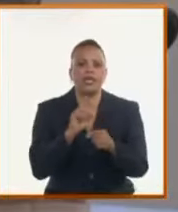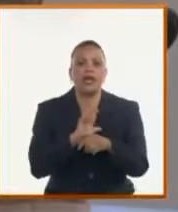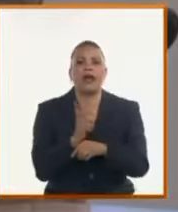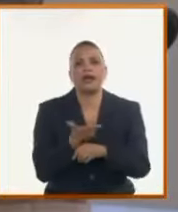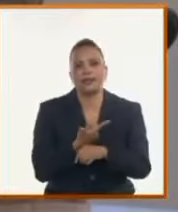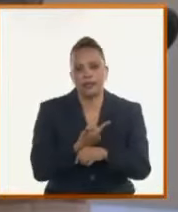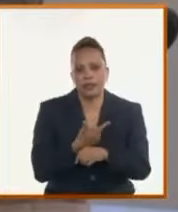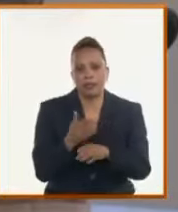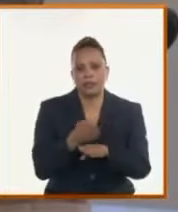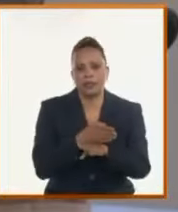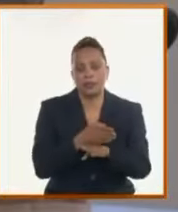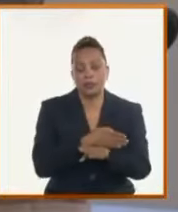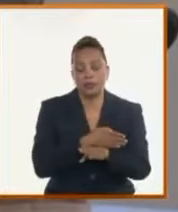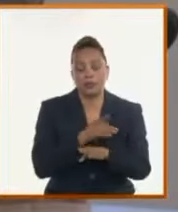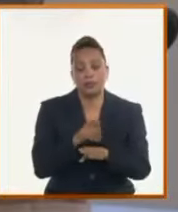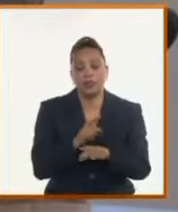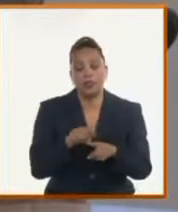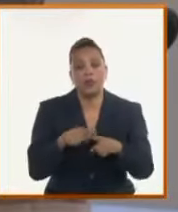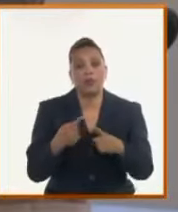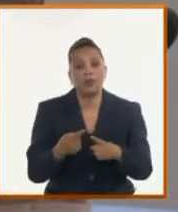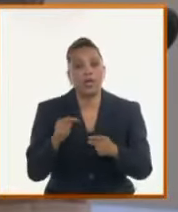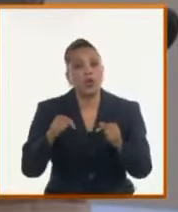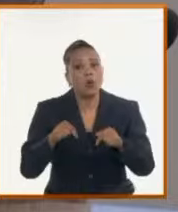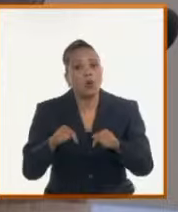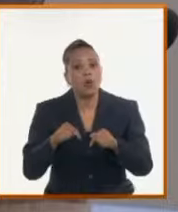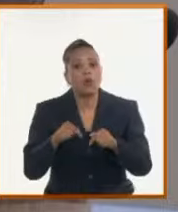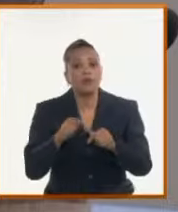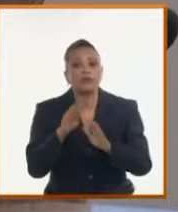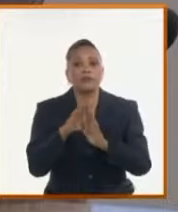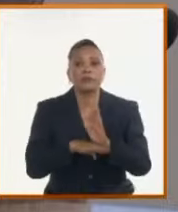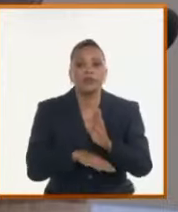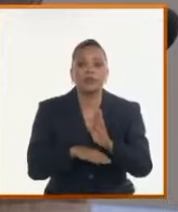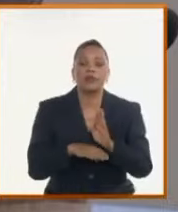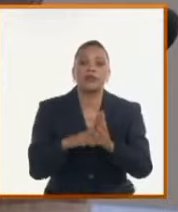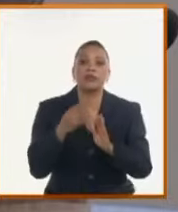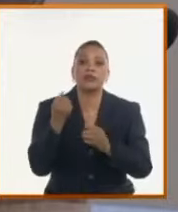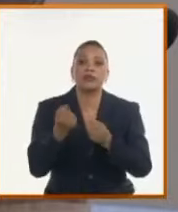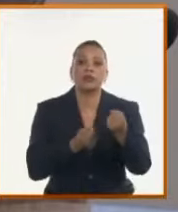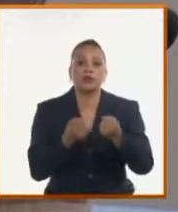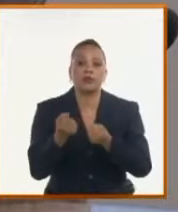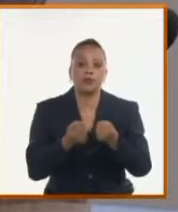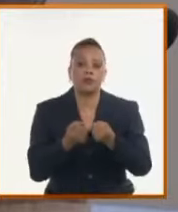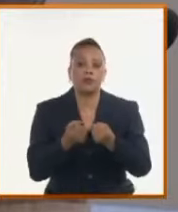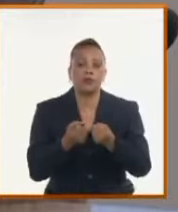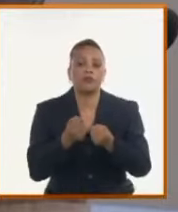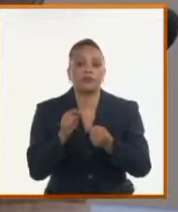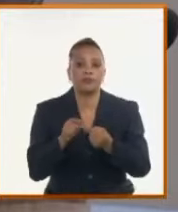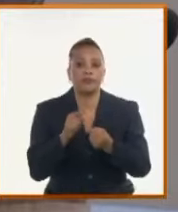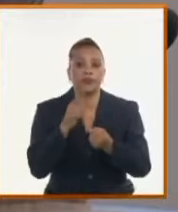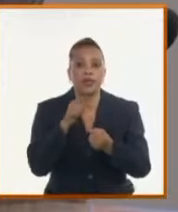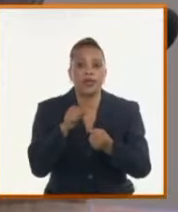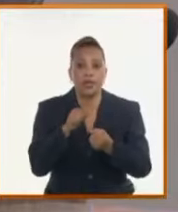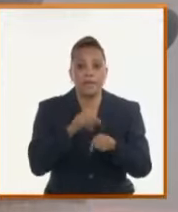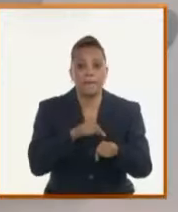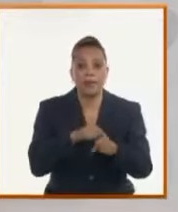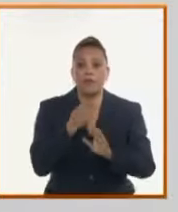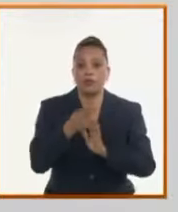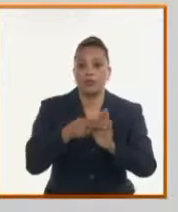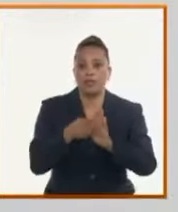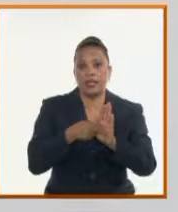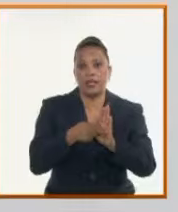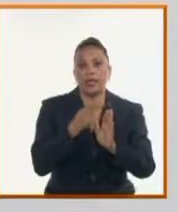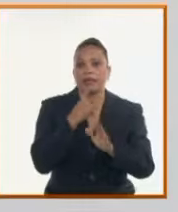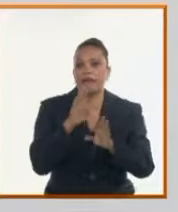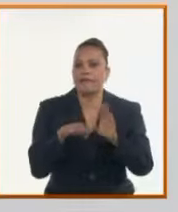tres nacionales debido a que hoy tenemos la baja disponibilidad de locomotoras de alto porte que hoy esa misma locomotora que a veces se